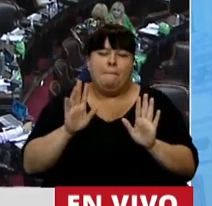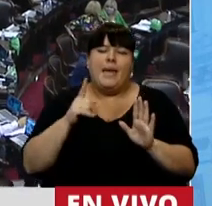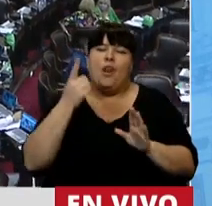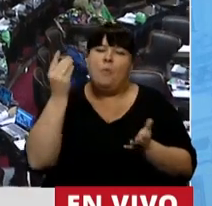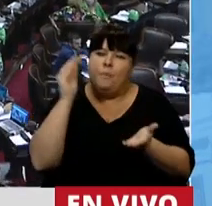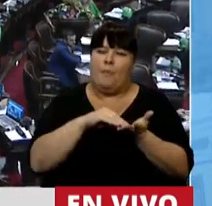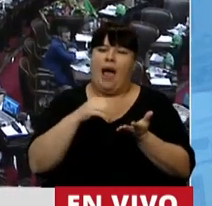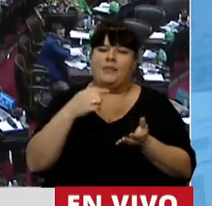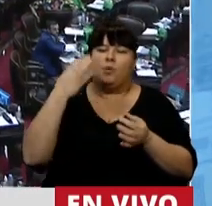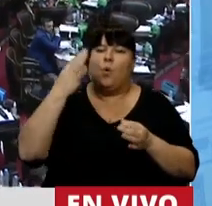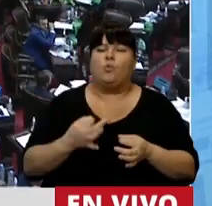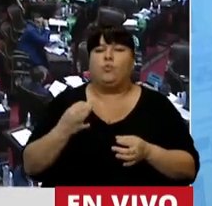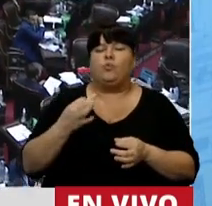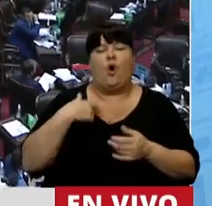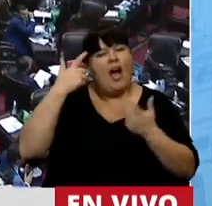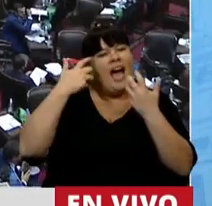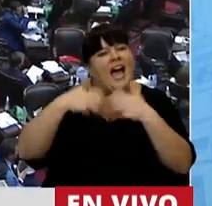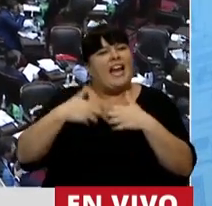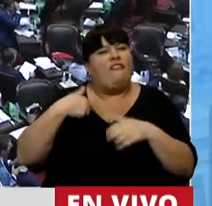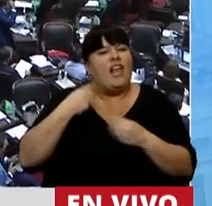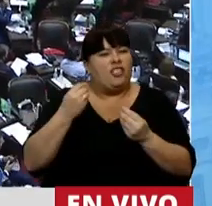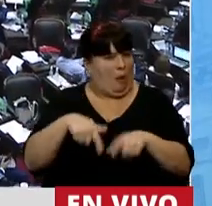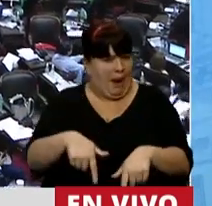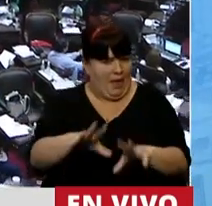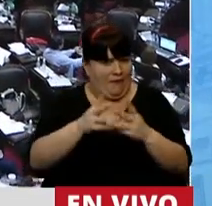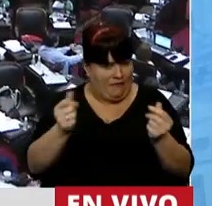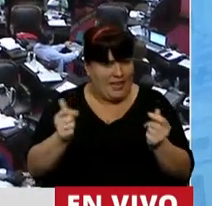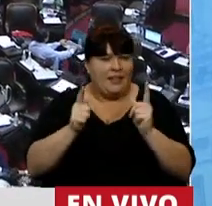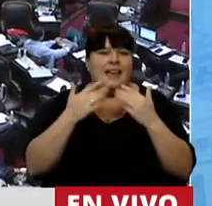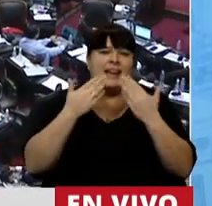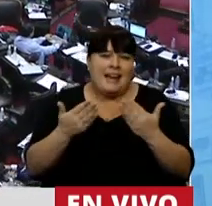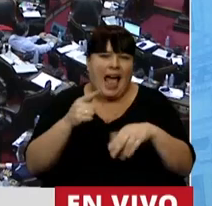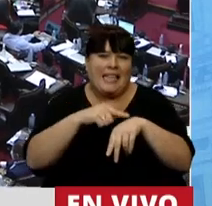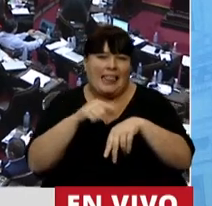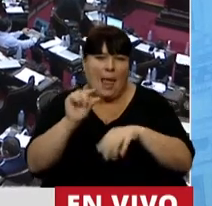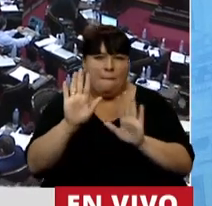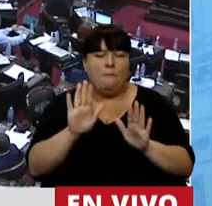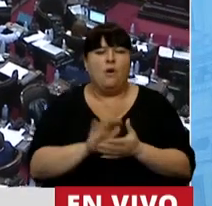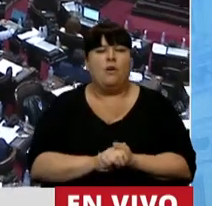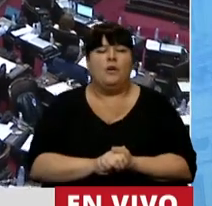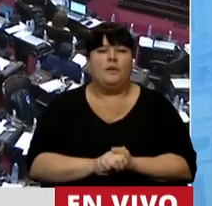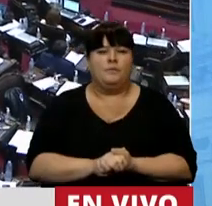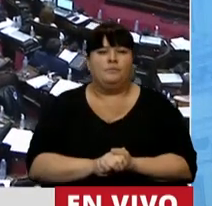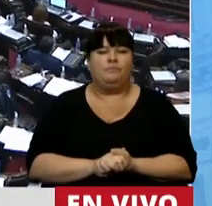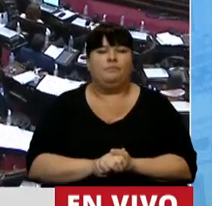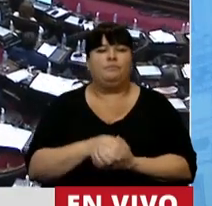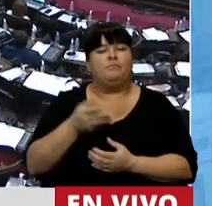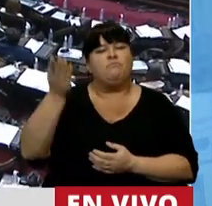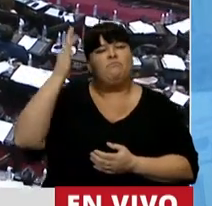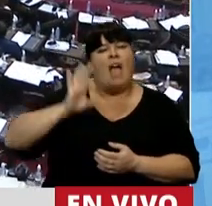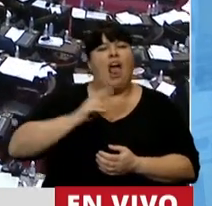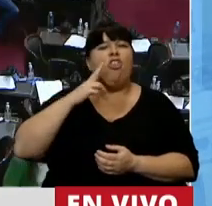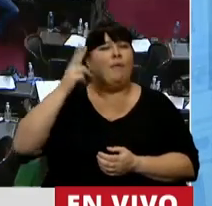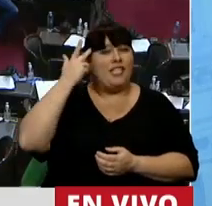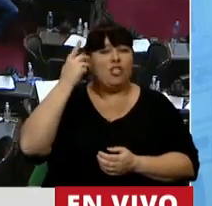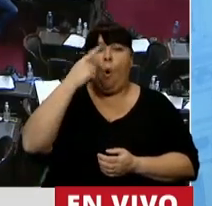rescatar una cosa que me pasó, una reflexión para cerrar y agradecer el tiempo, señor presidente. Fue que allá en el